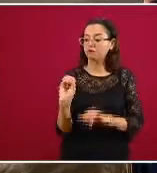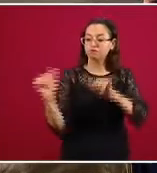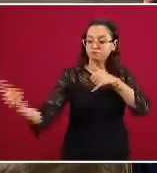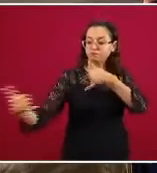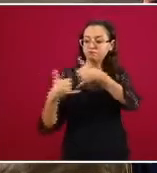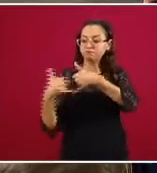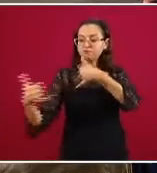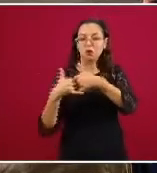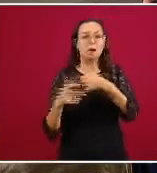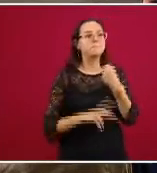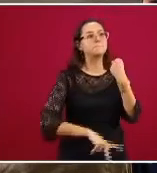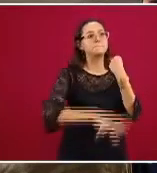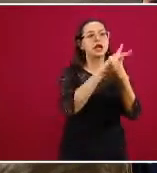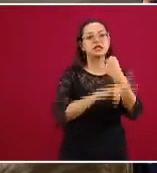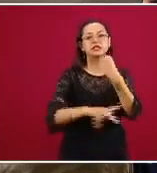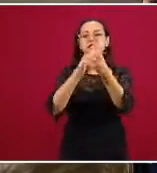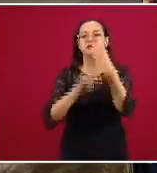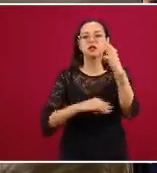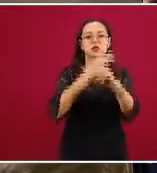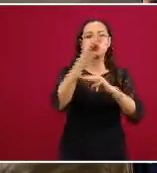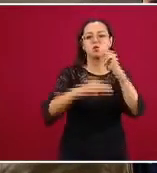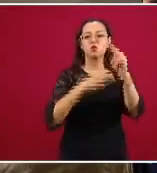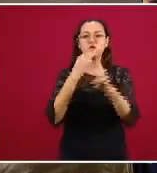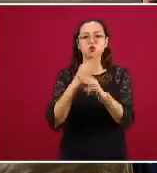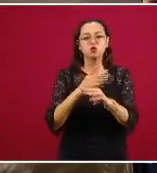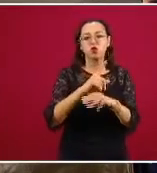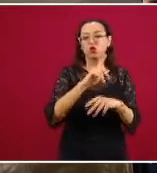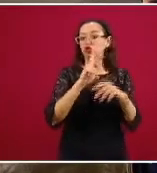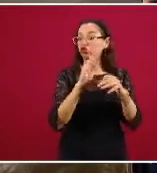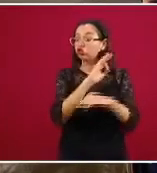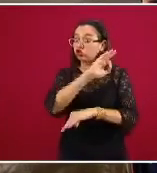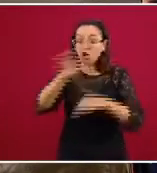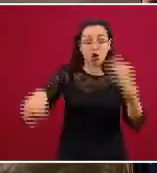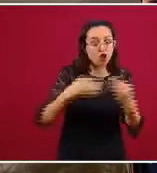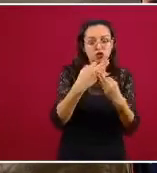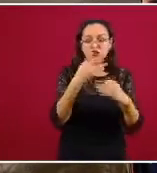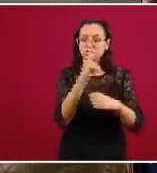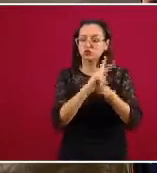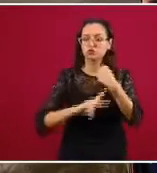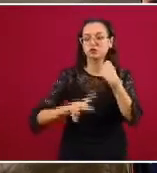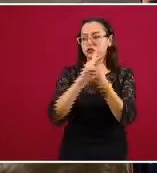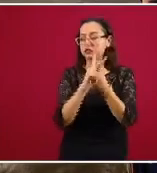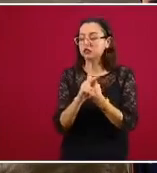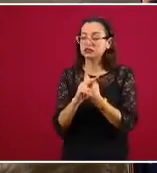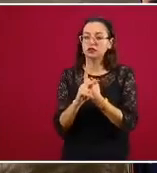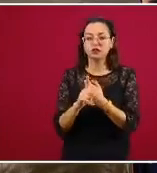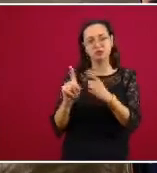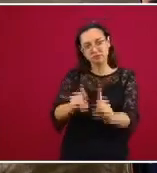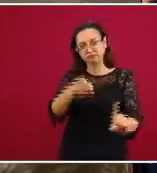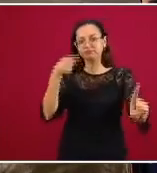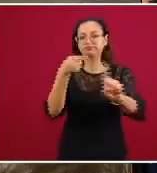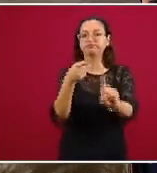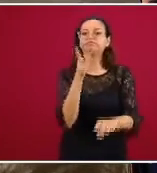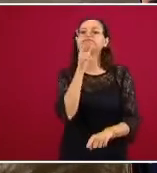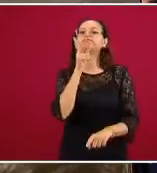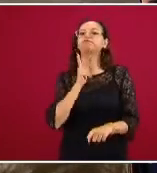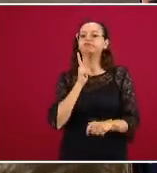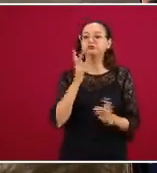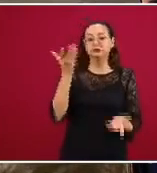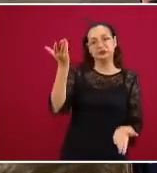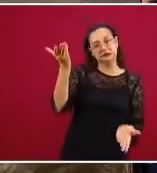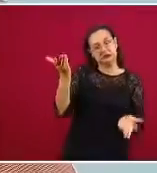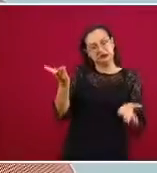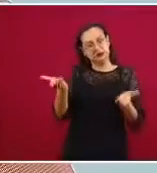mundo, todos preocupados, sobre todo los productores, por estabilizar el precio. Estados Unidos es quien trae